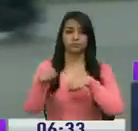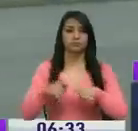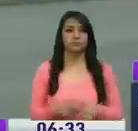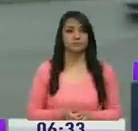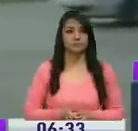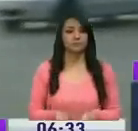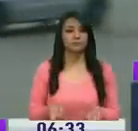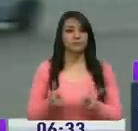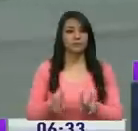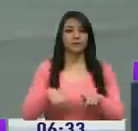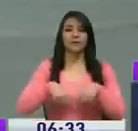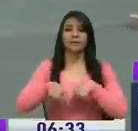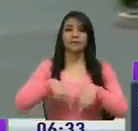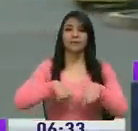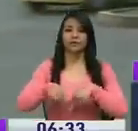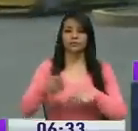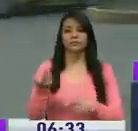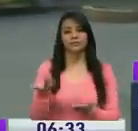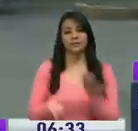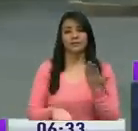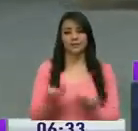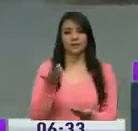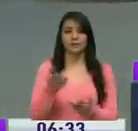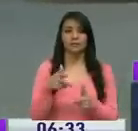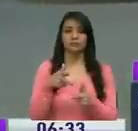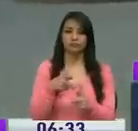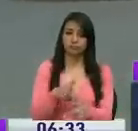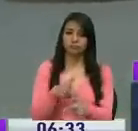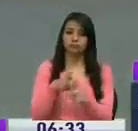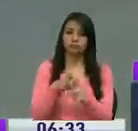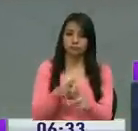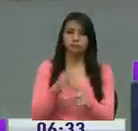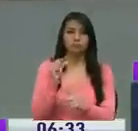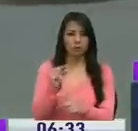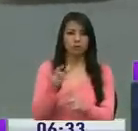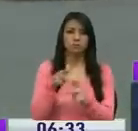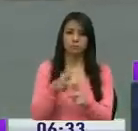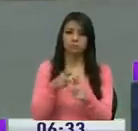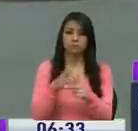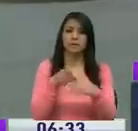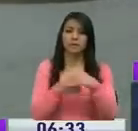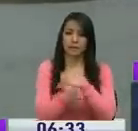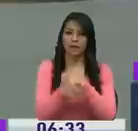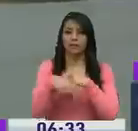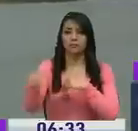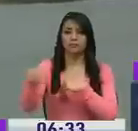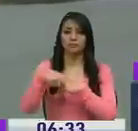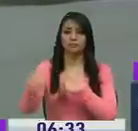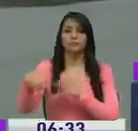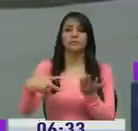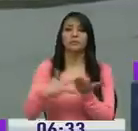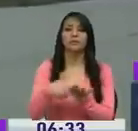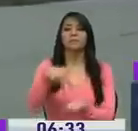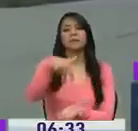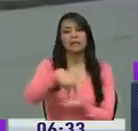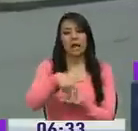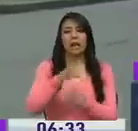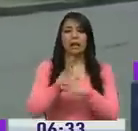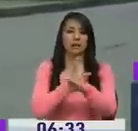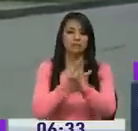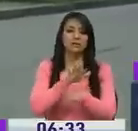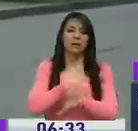cuanto al tráfico sí probablemente se forman eh trancones en la entrada y salida del Terminal debido a que